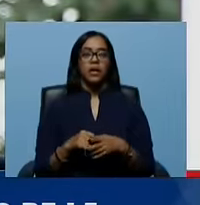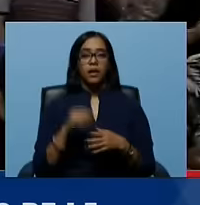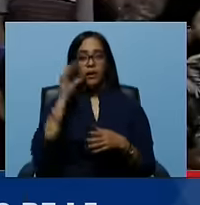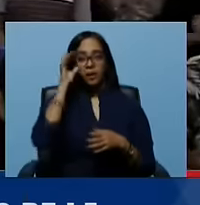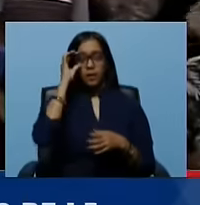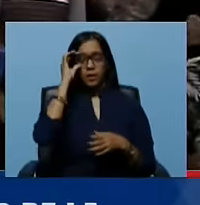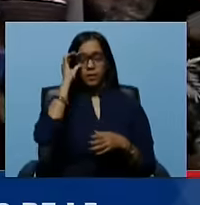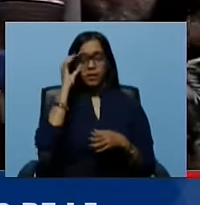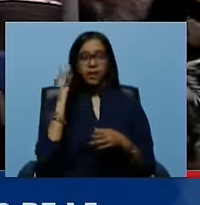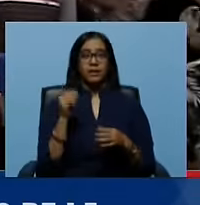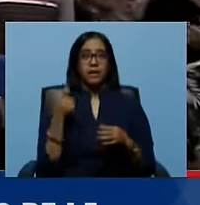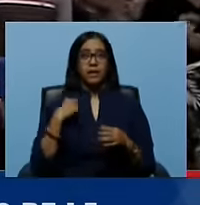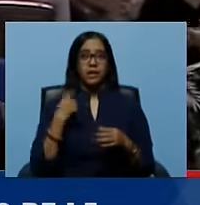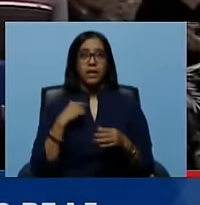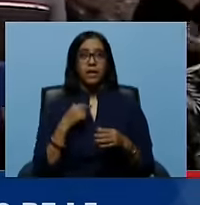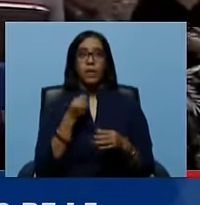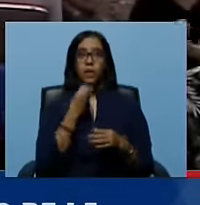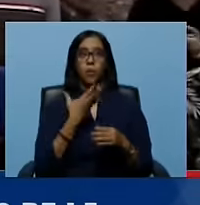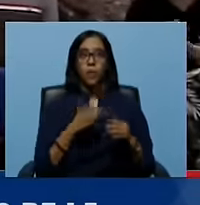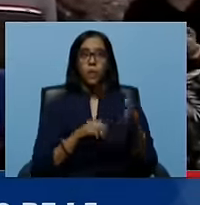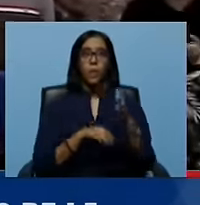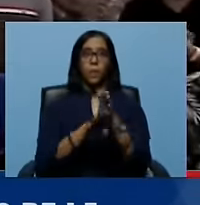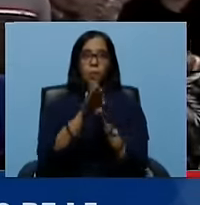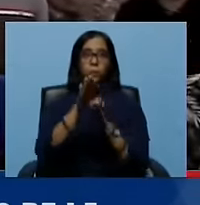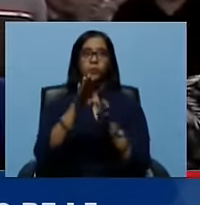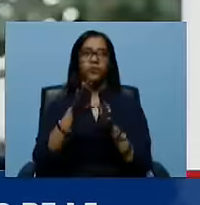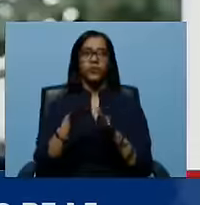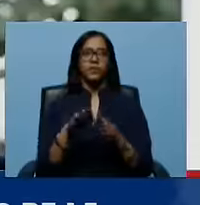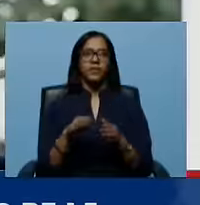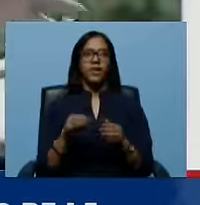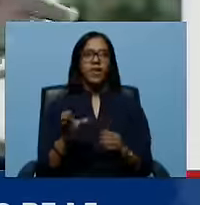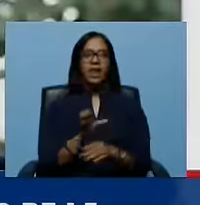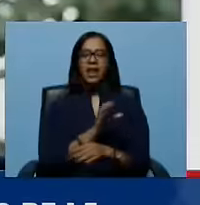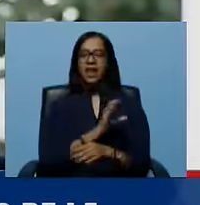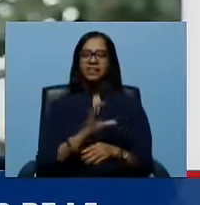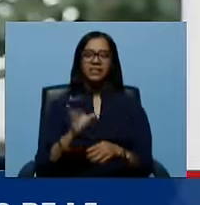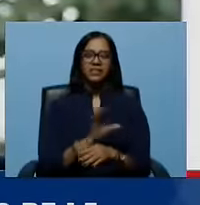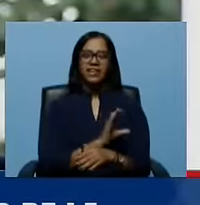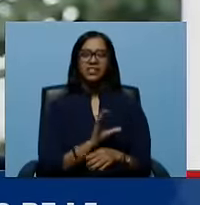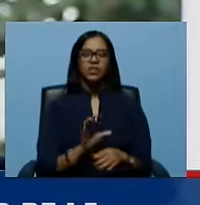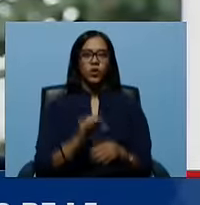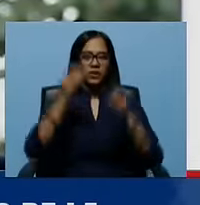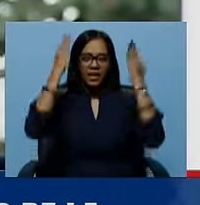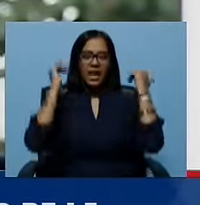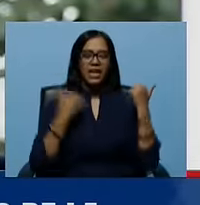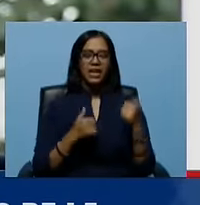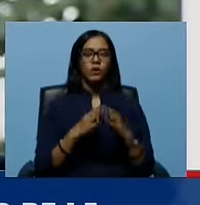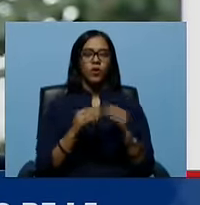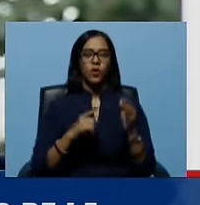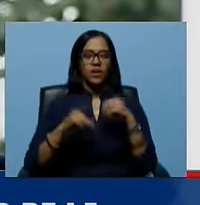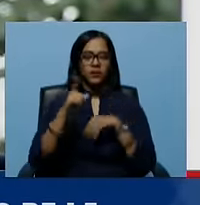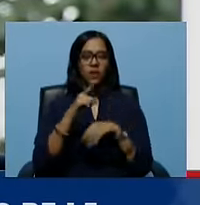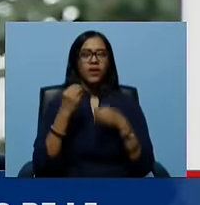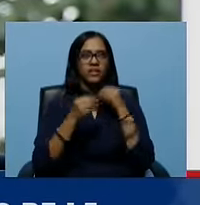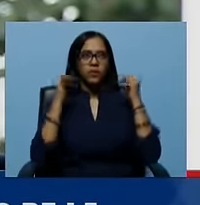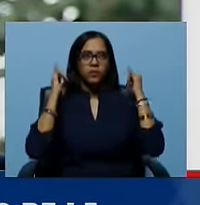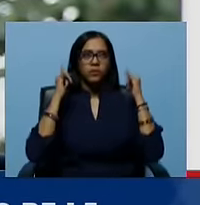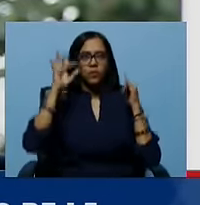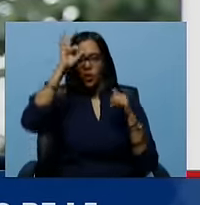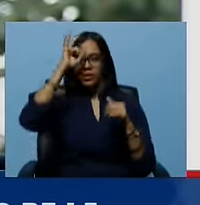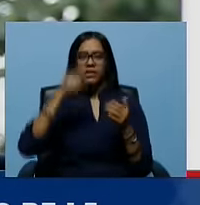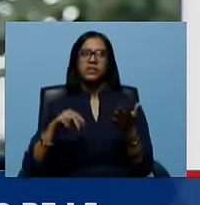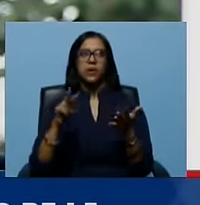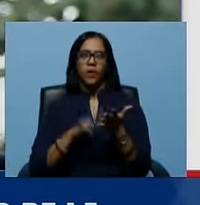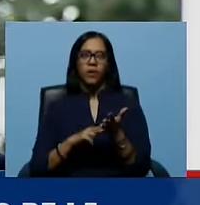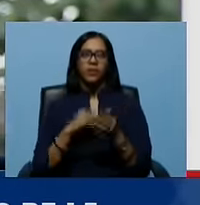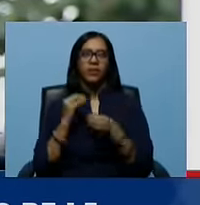gran auge, ¿te acuerdas, Héctor? La canción de Ali en todos los liceos, hicimos un festival. Yo no sé si se han vuelto a hacer los